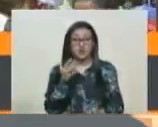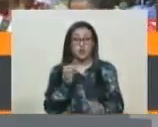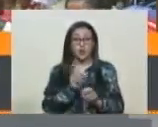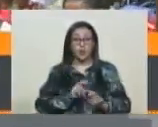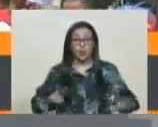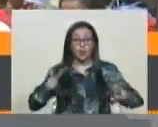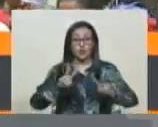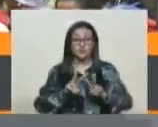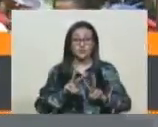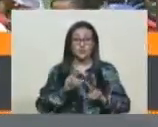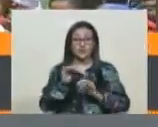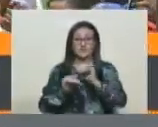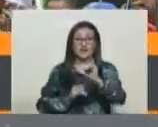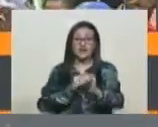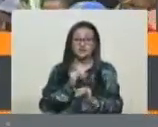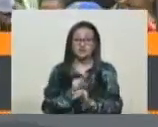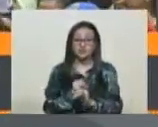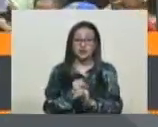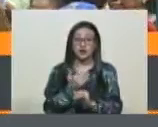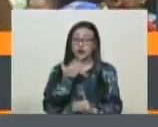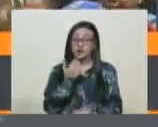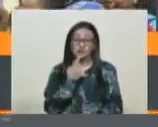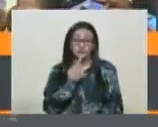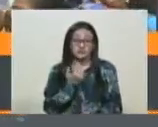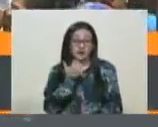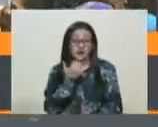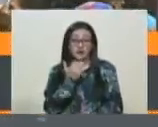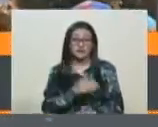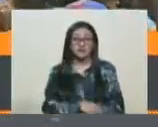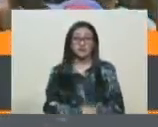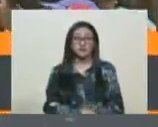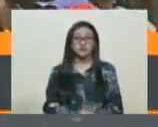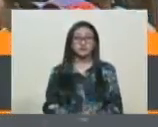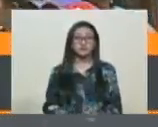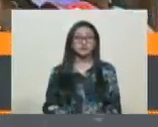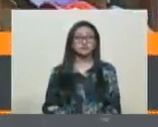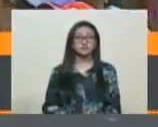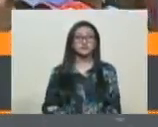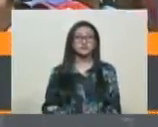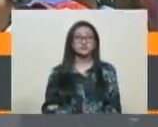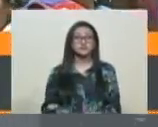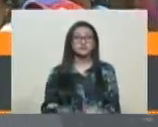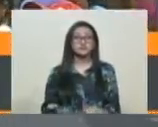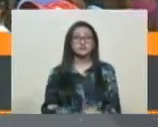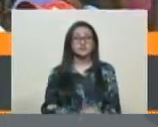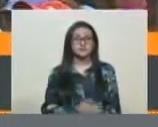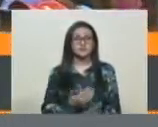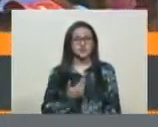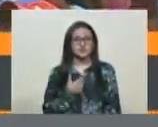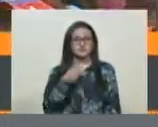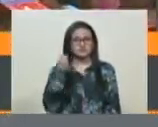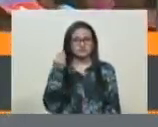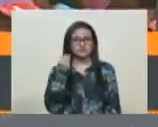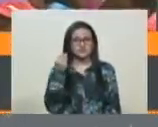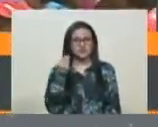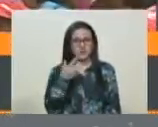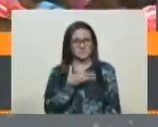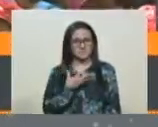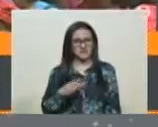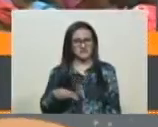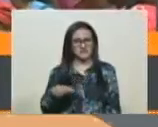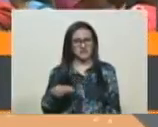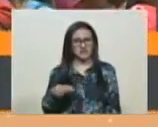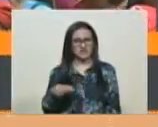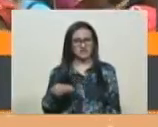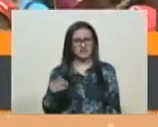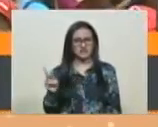naciones internacionales al respecto. Pero también a nosotros nos parece muy curioso que un presidente que llegó